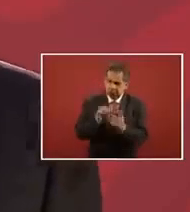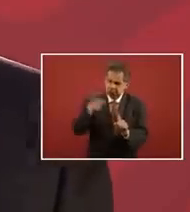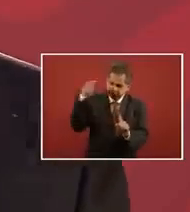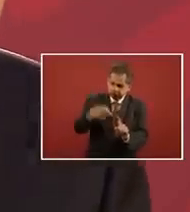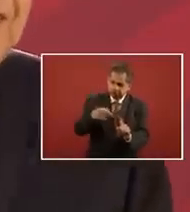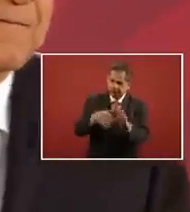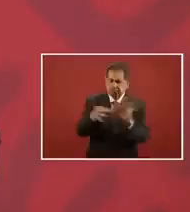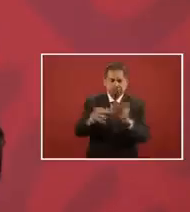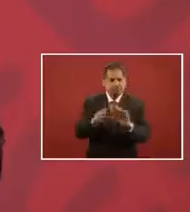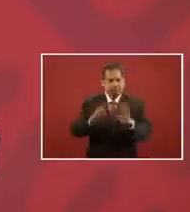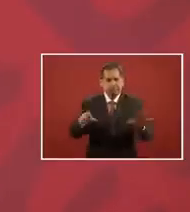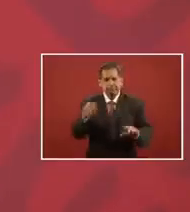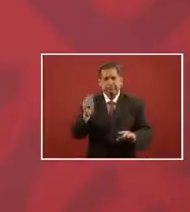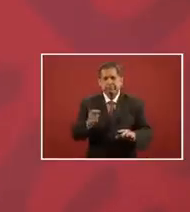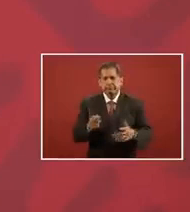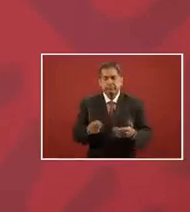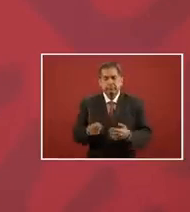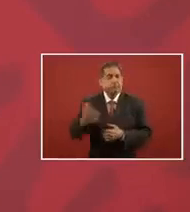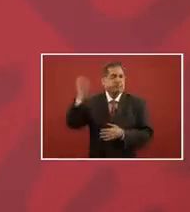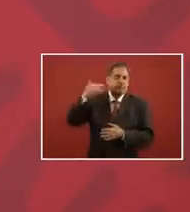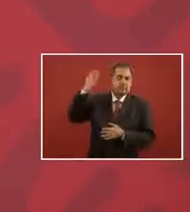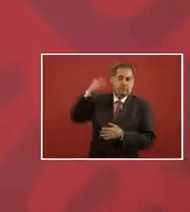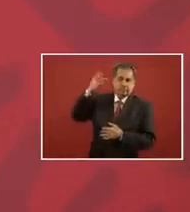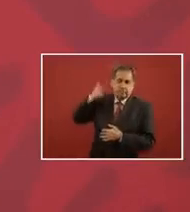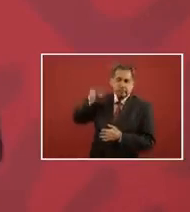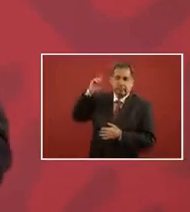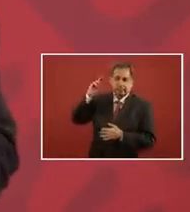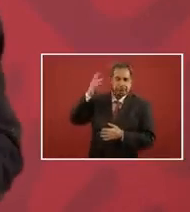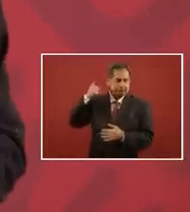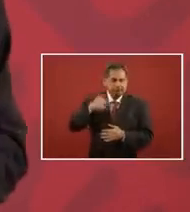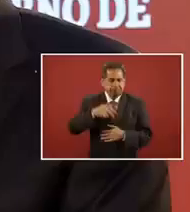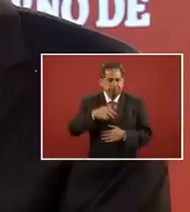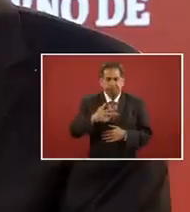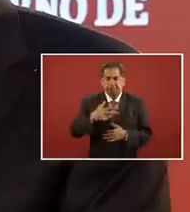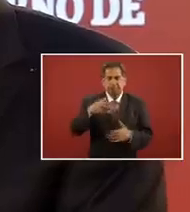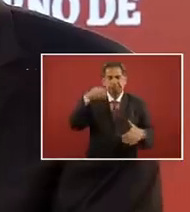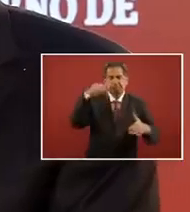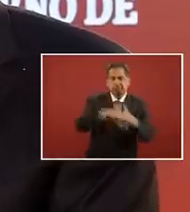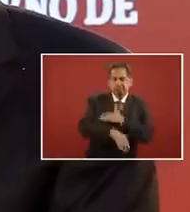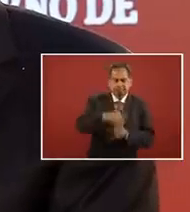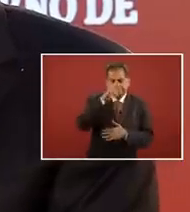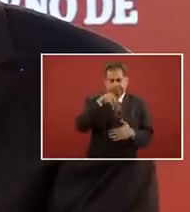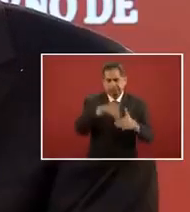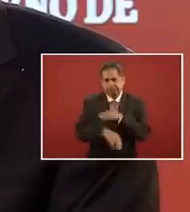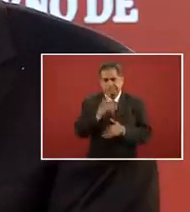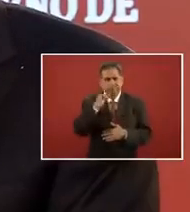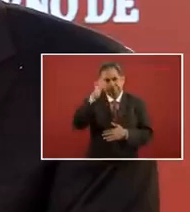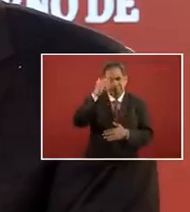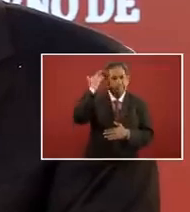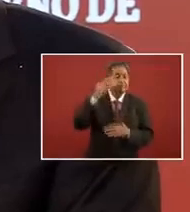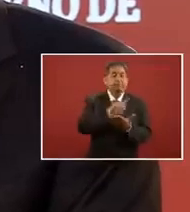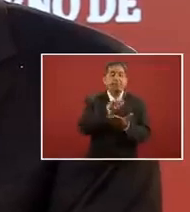puntualmente señalar que fue un fracaso la mal llamada reforma energética,